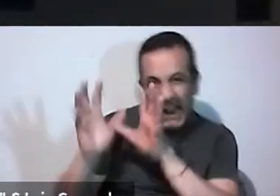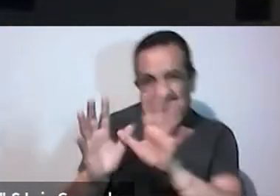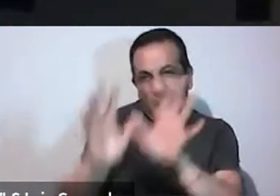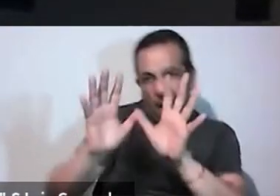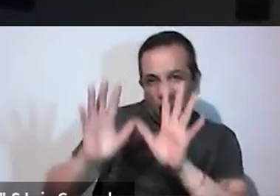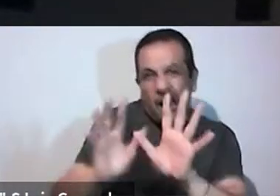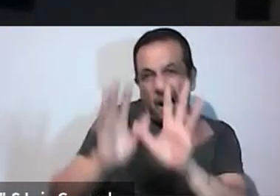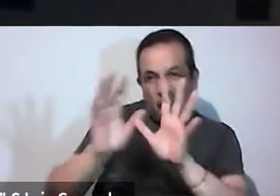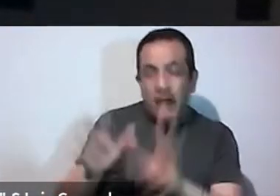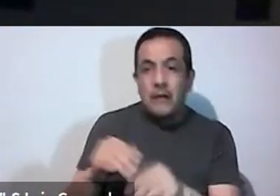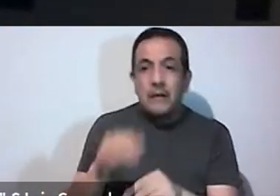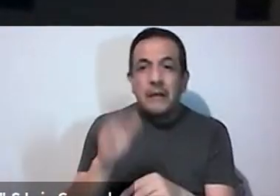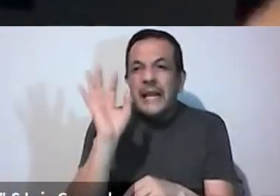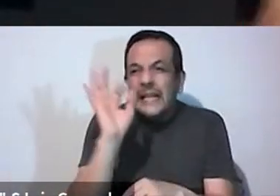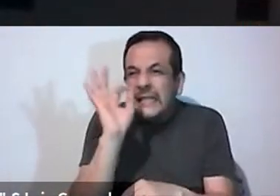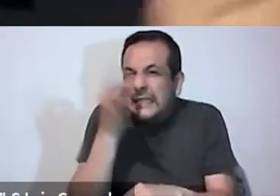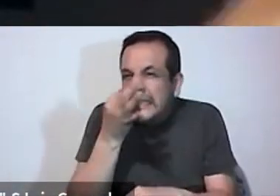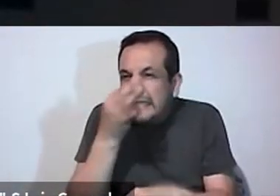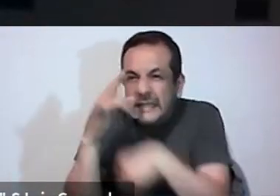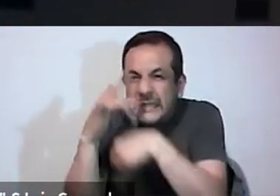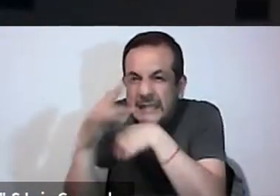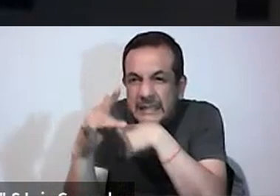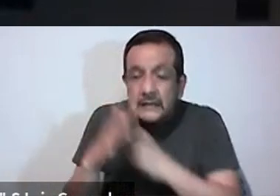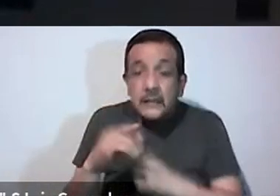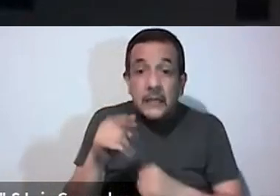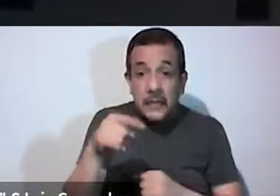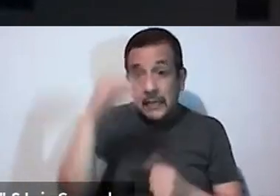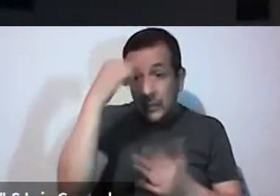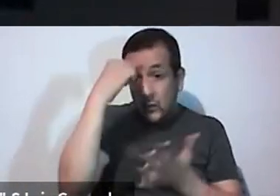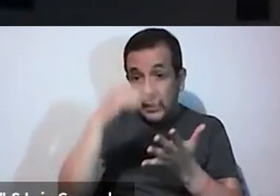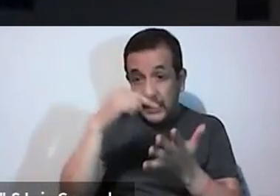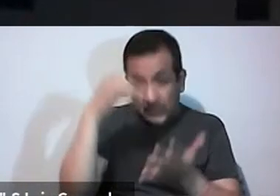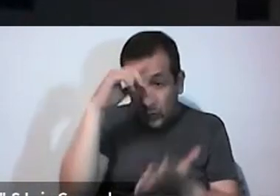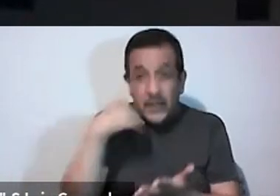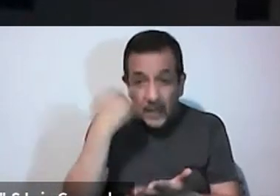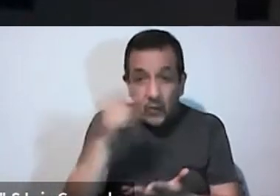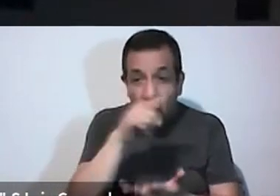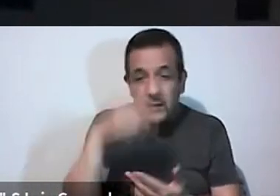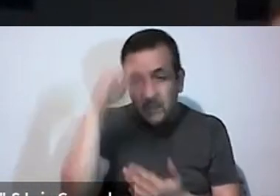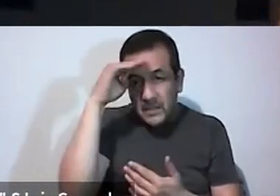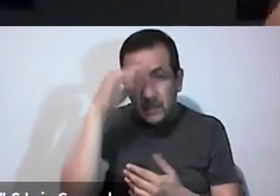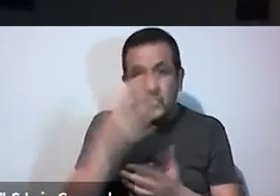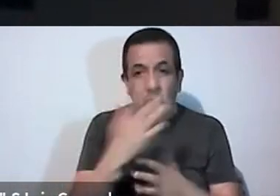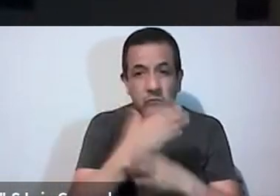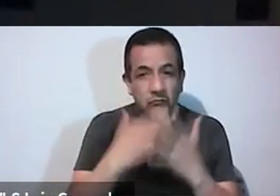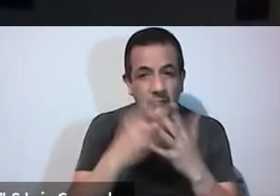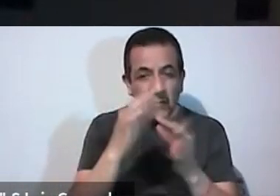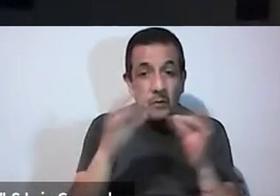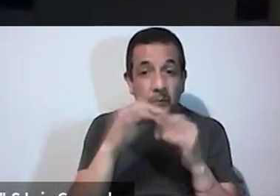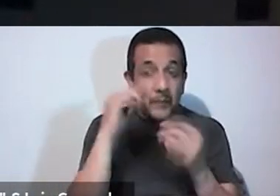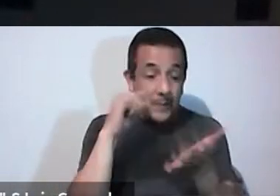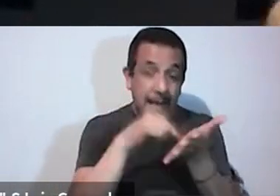empujones, casi desnuda. Y quiero que pensemos una cosa. Fíjense lo que dice la lectura. Dice, en la